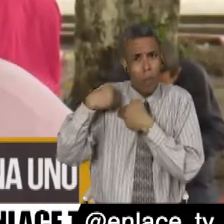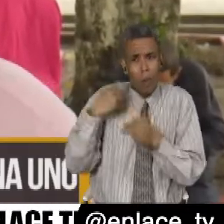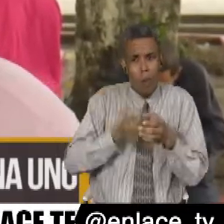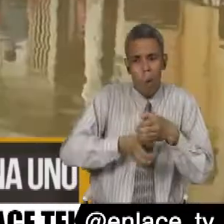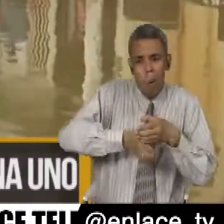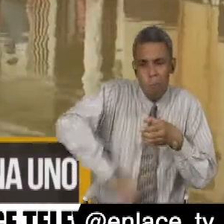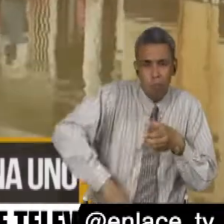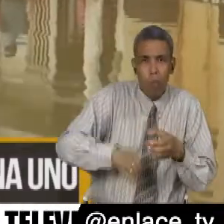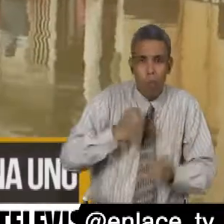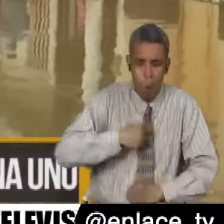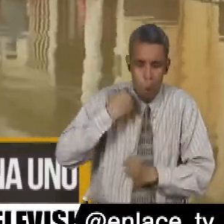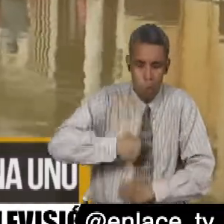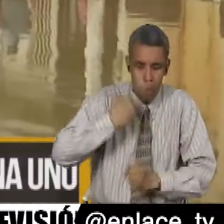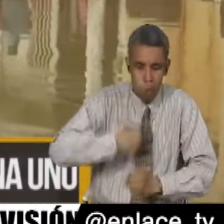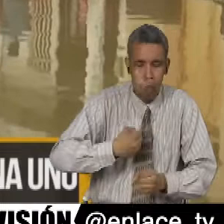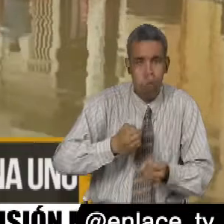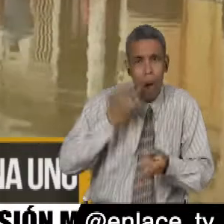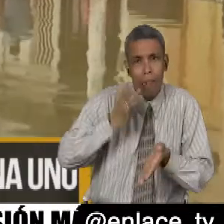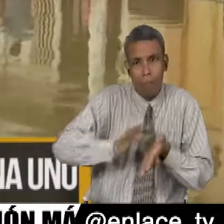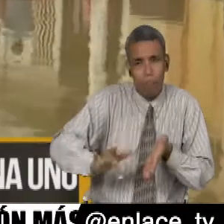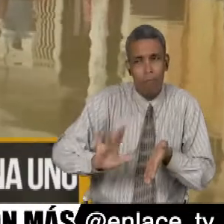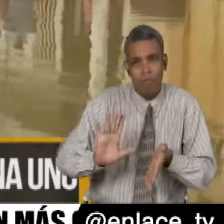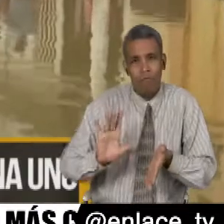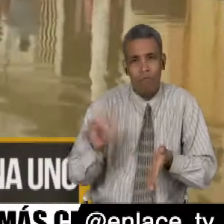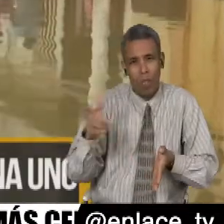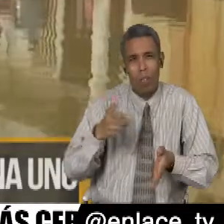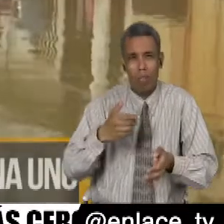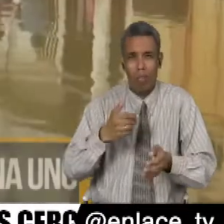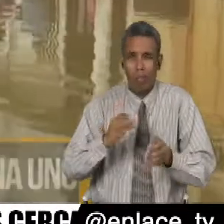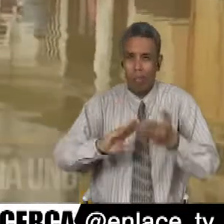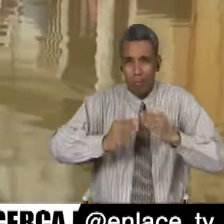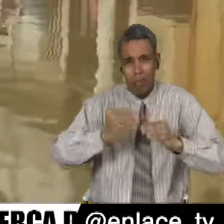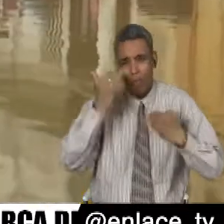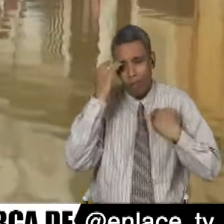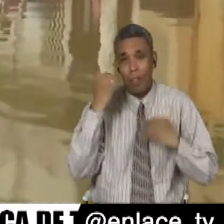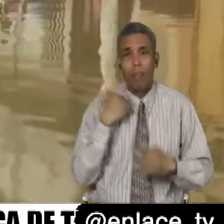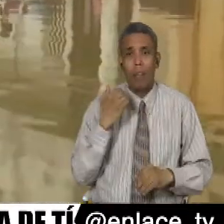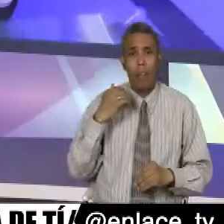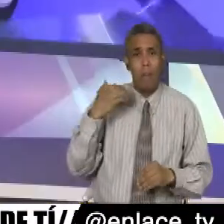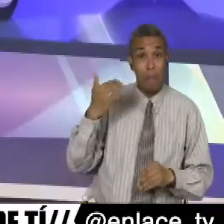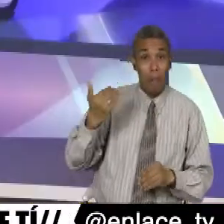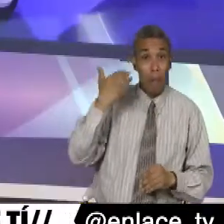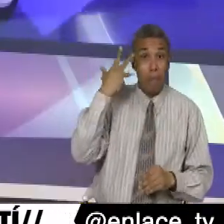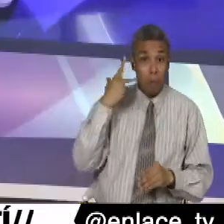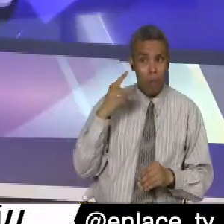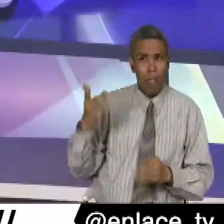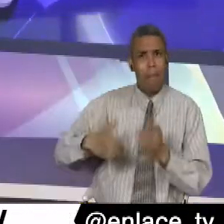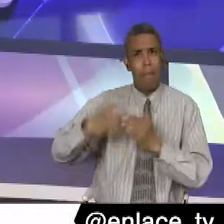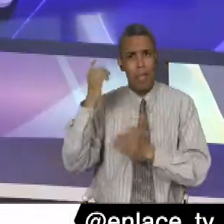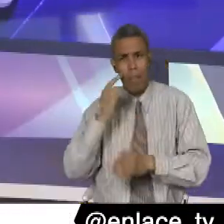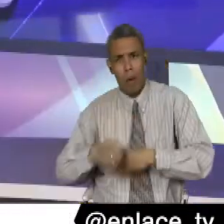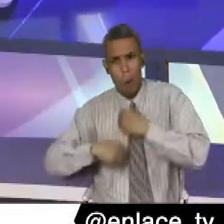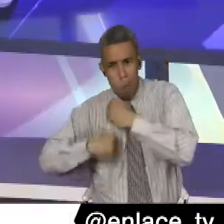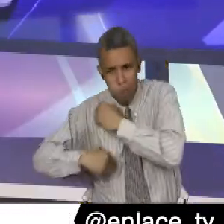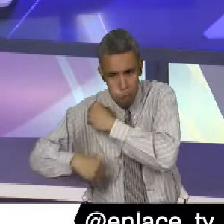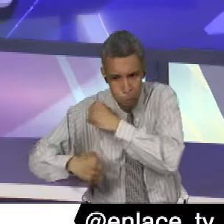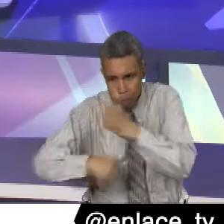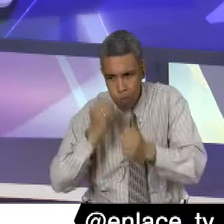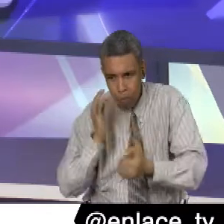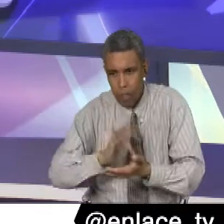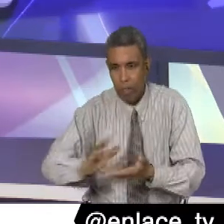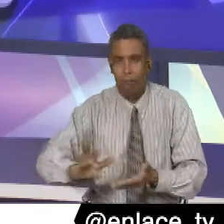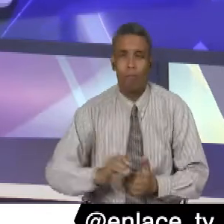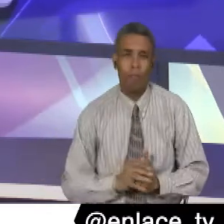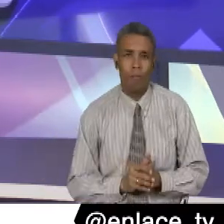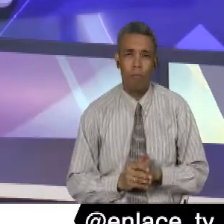llenos de basuras en los próximos días e iniciará con los trabajos para empezar con estas jornadas de limpieza en otras noticias tres